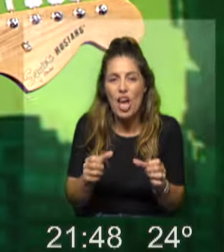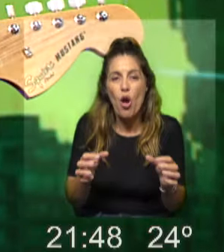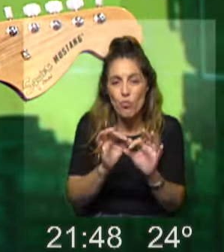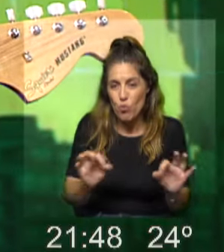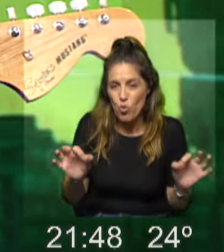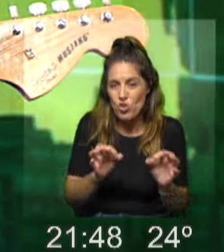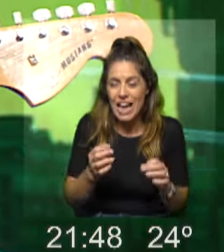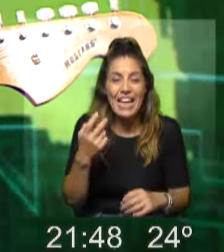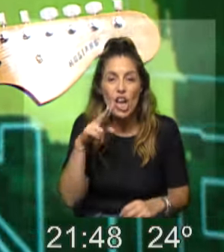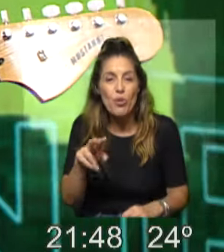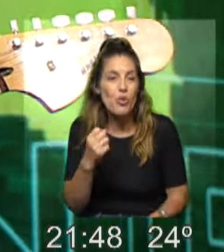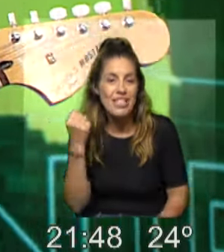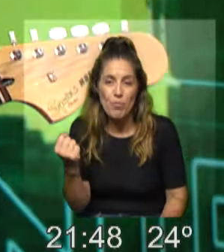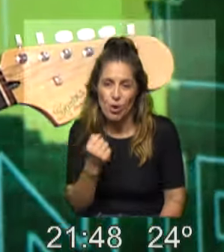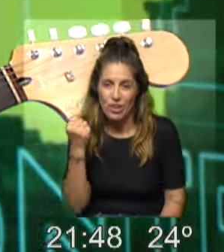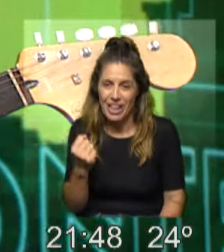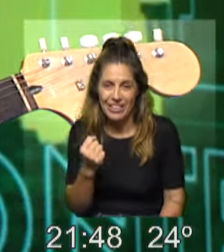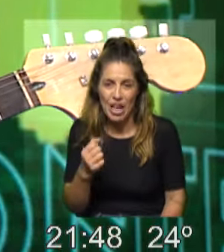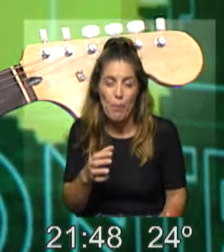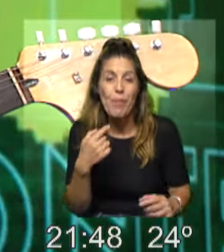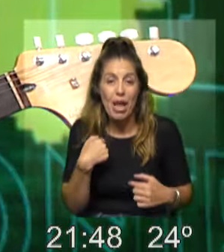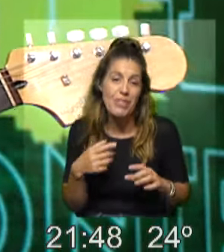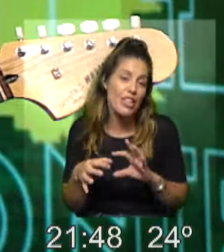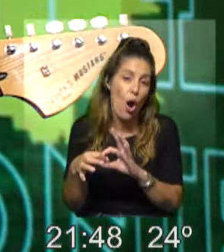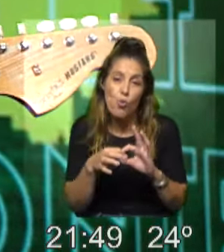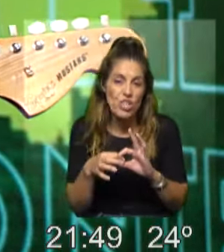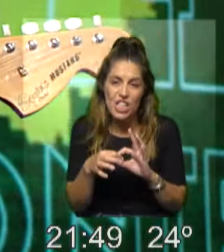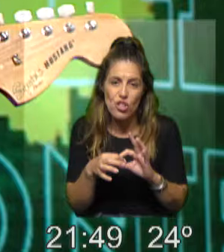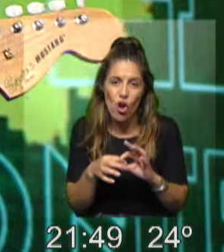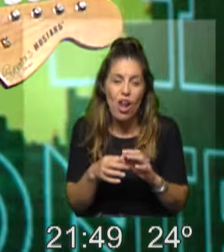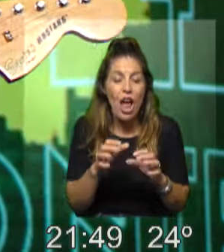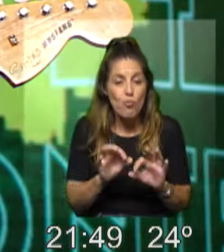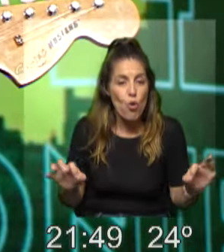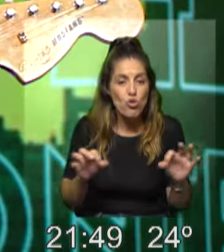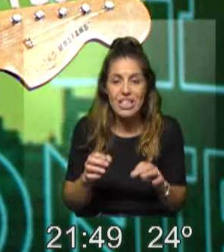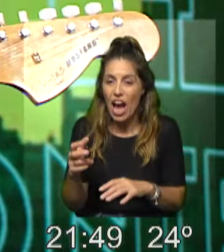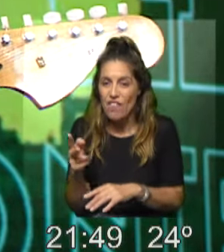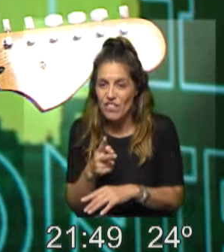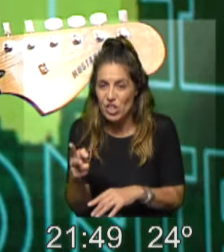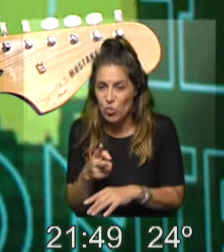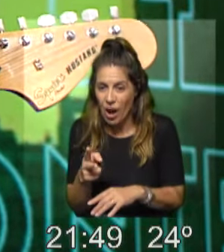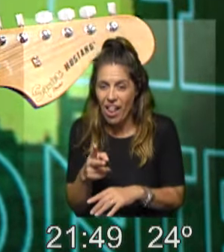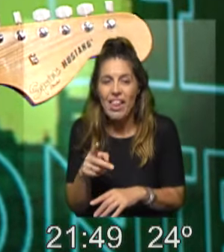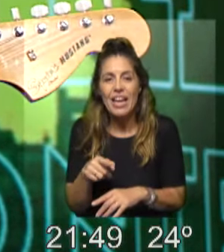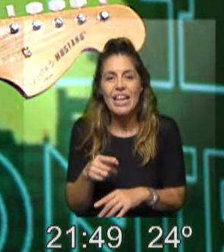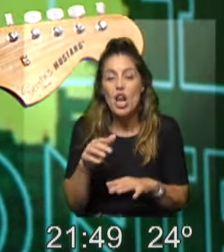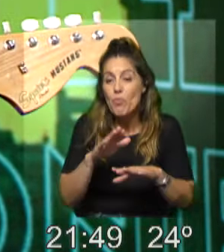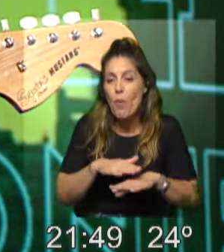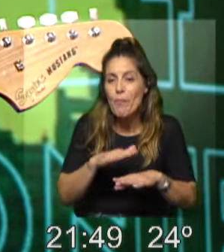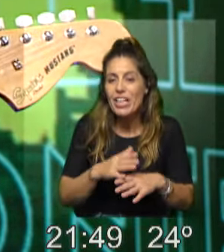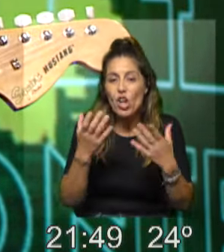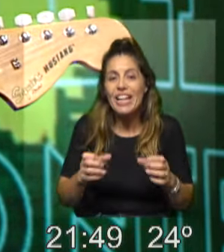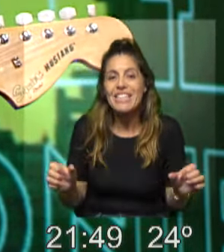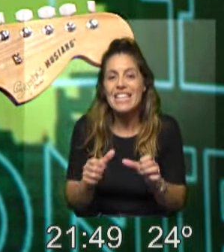lo visual sea muy importante, que vayan, para mí van de la mano, es la música y lo visual. Y en el momento que quise hacer el